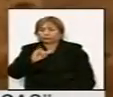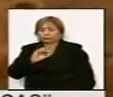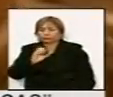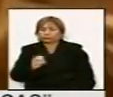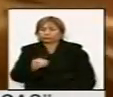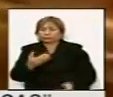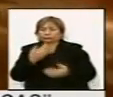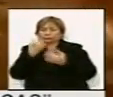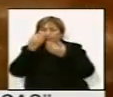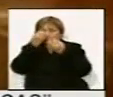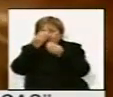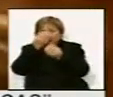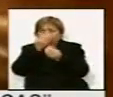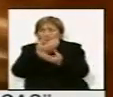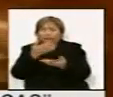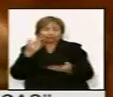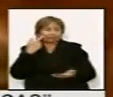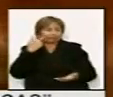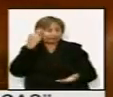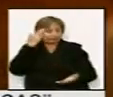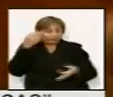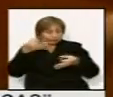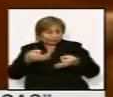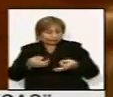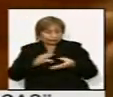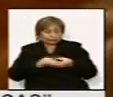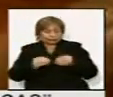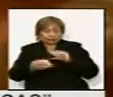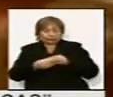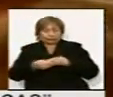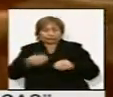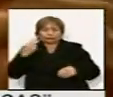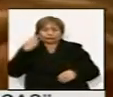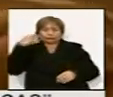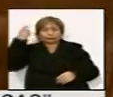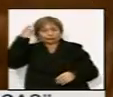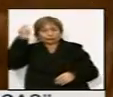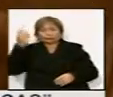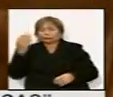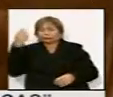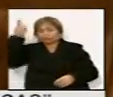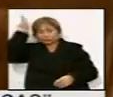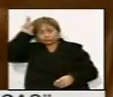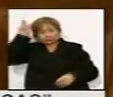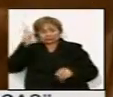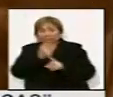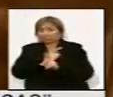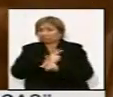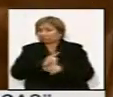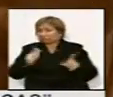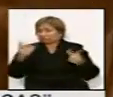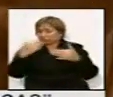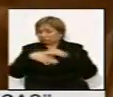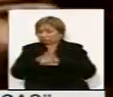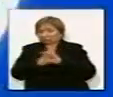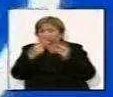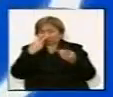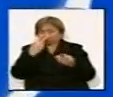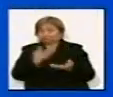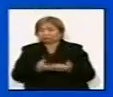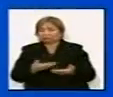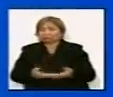esta información conoceremos la verdadera historia de la vida sexual de los incas. El ingreso es totalmente libre.